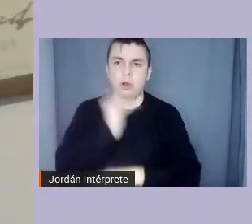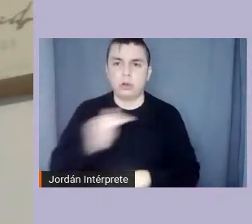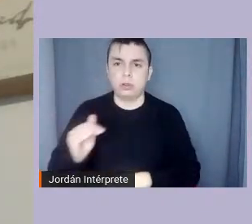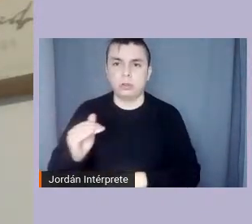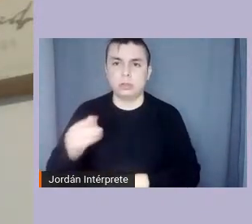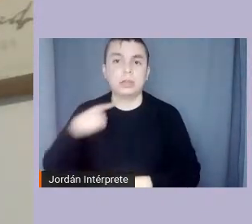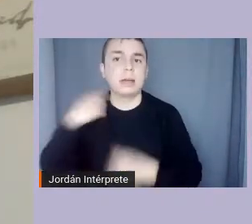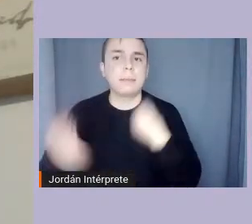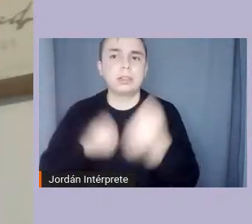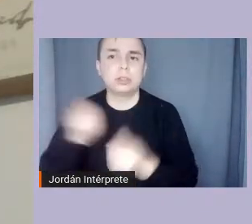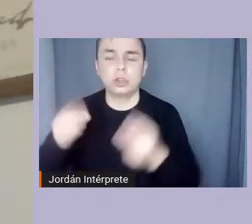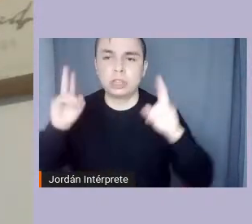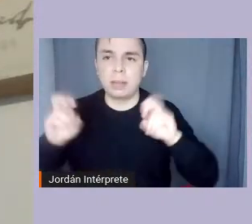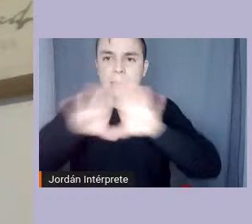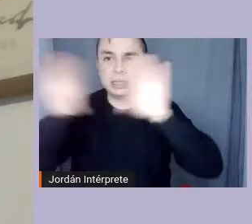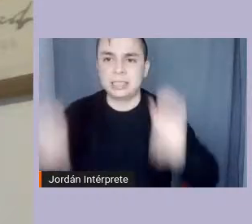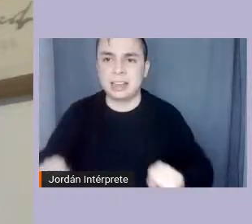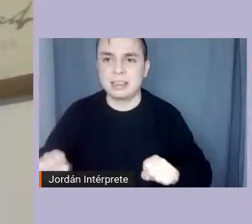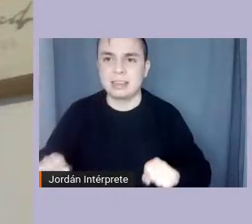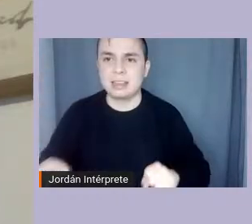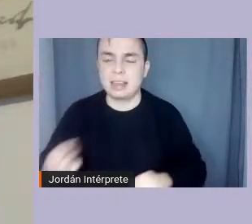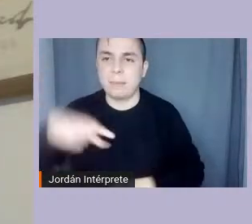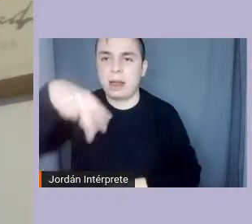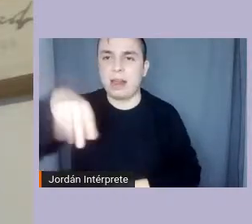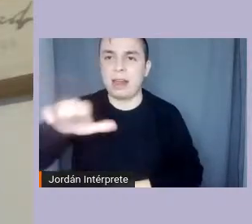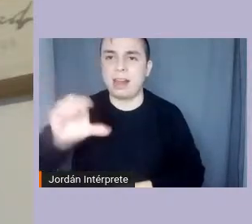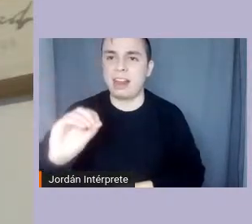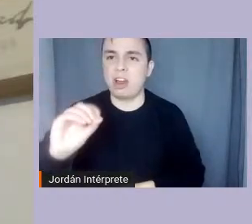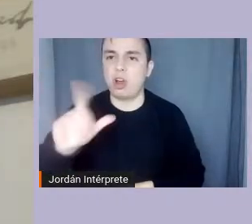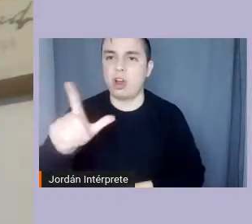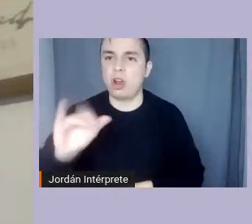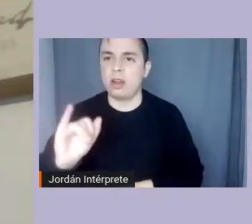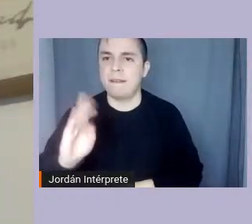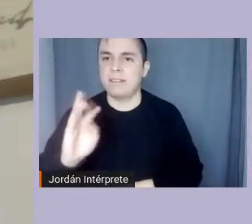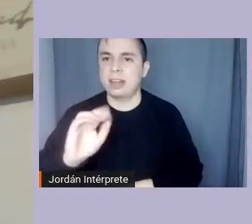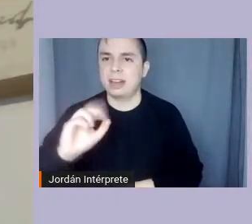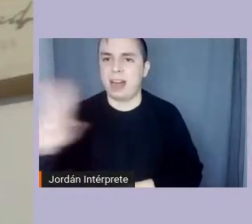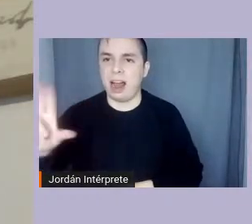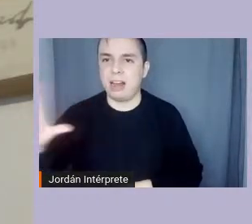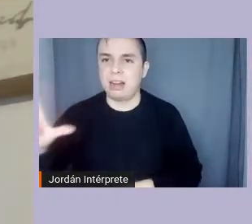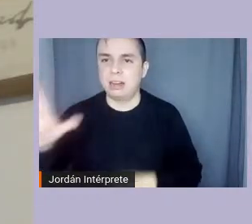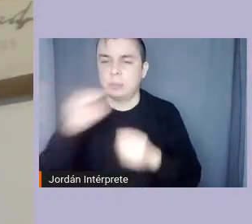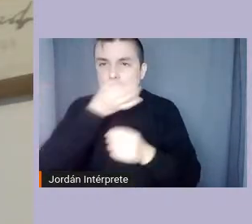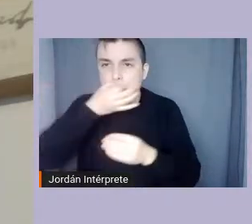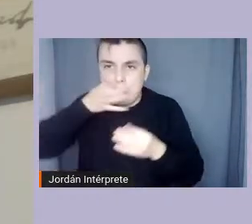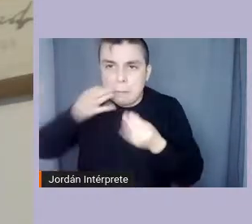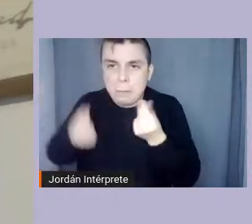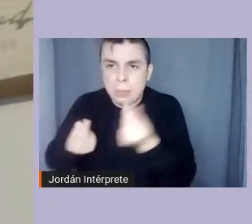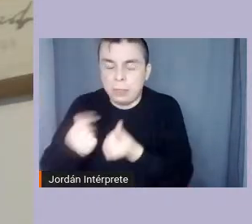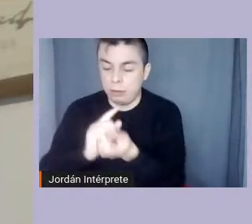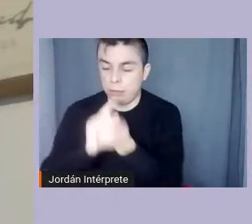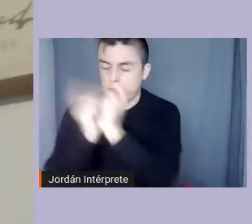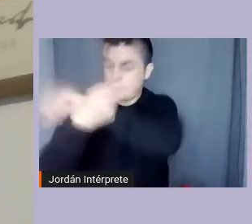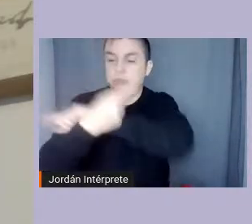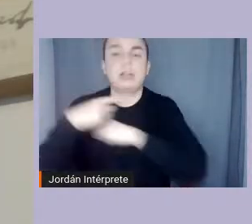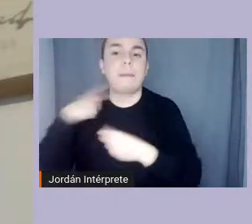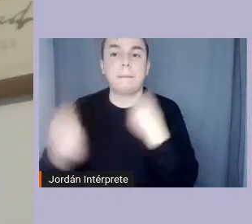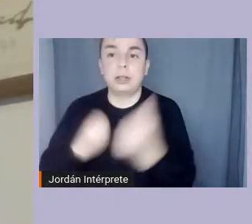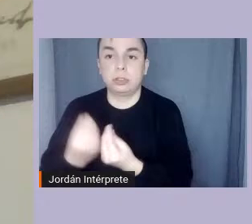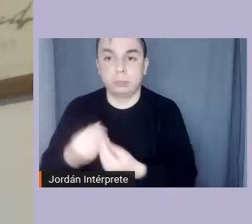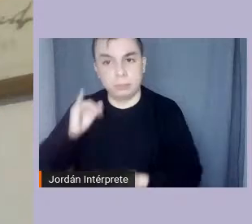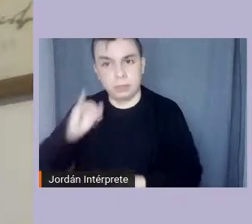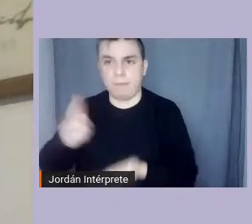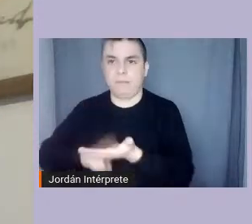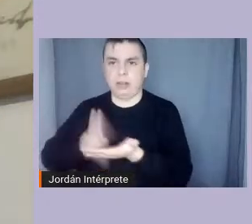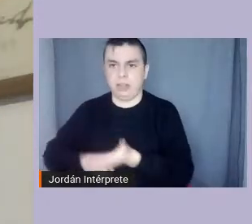sistema neoliberalista tremendo a construir miradas hacia él? Claro, es cierto, hemos avanzado en